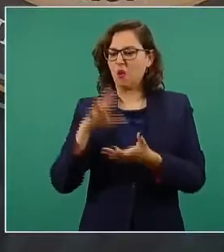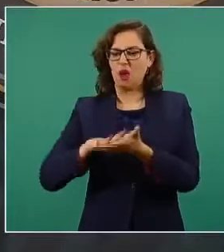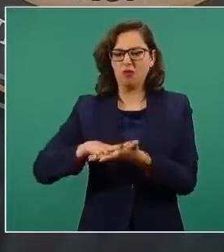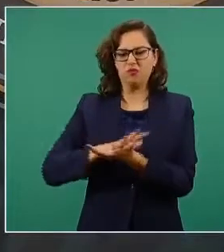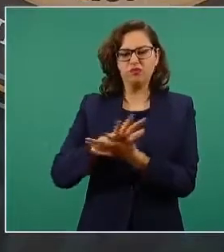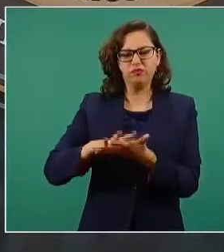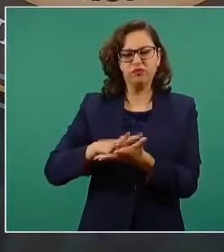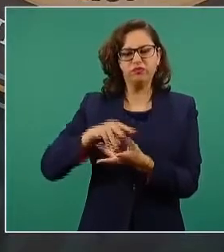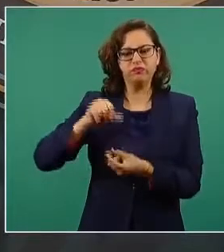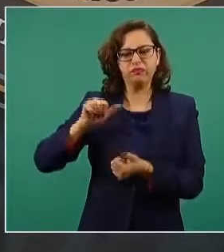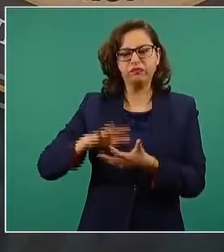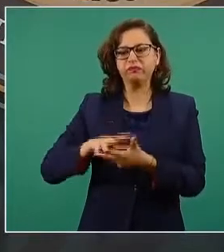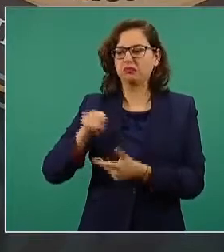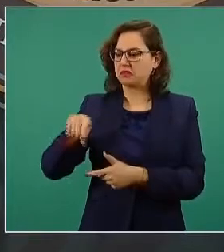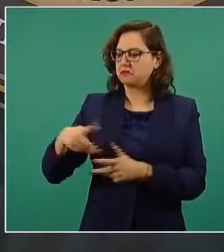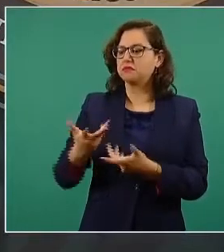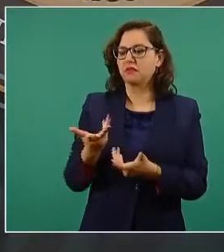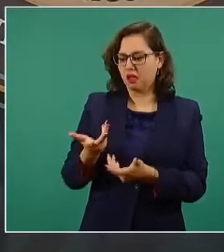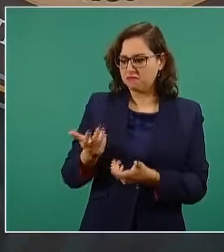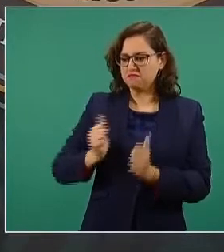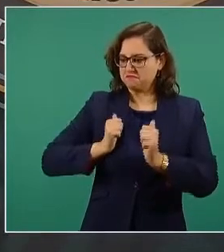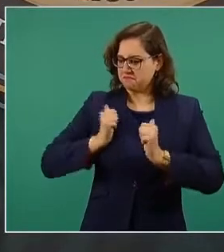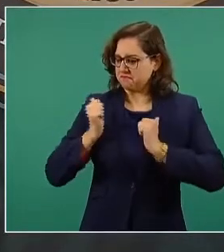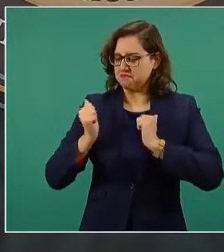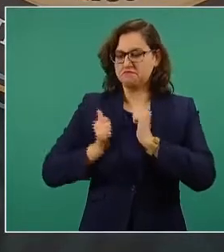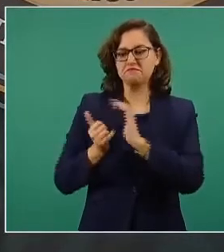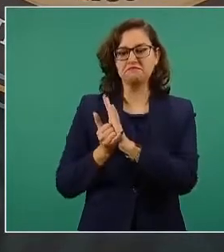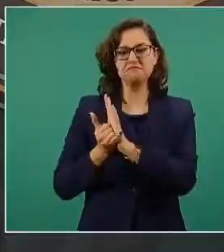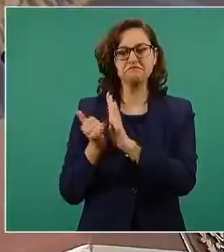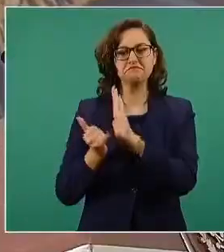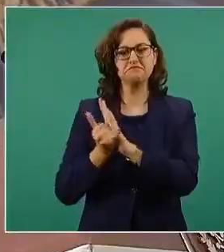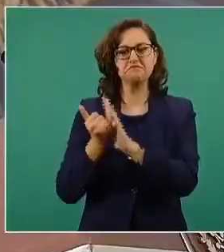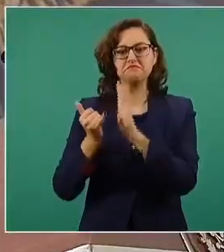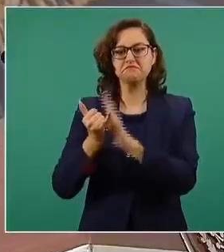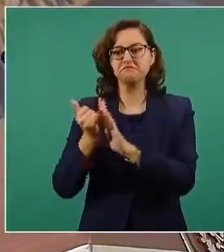lago, y los núcleos de población se